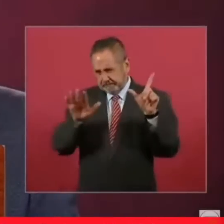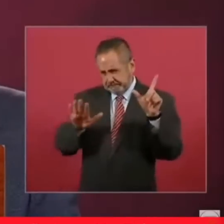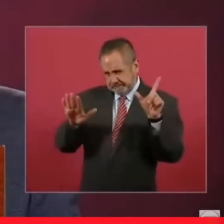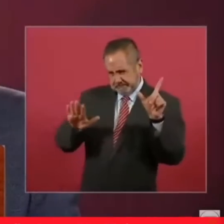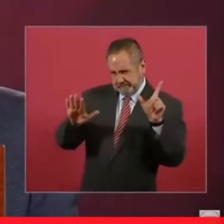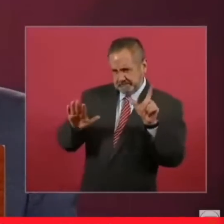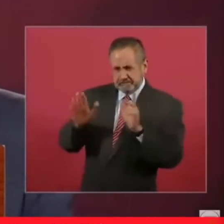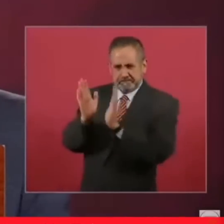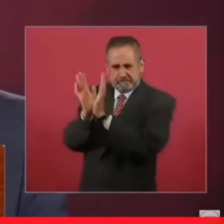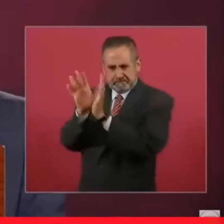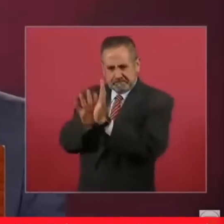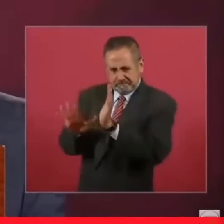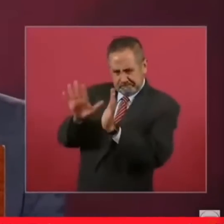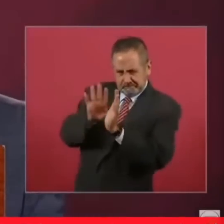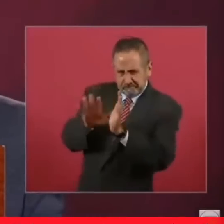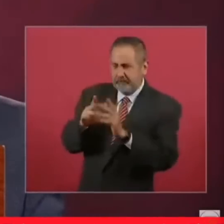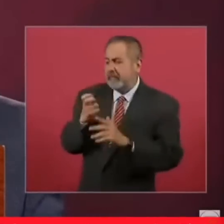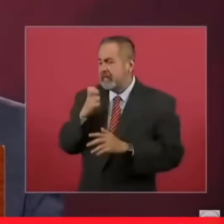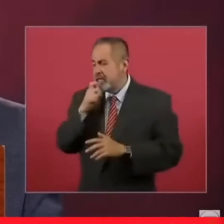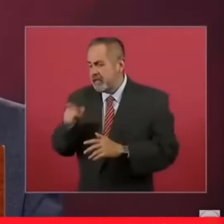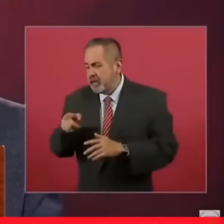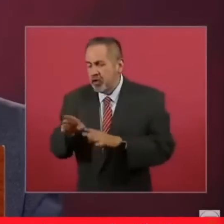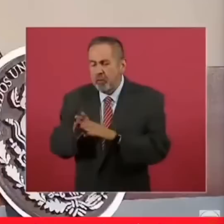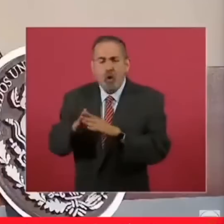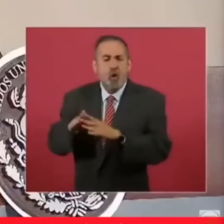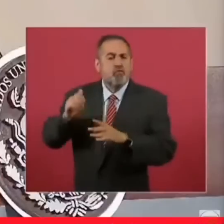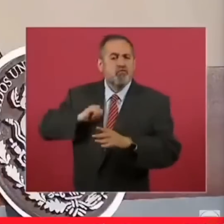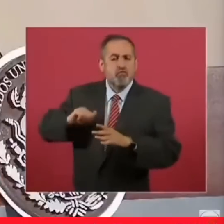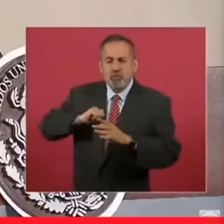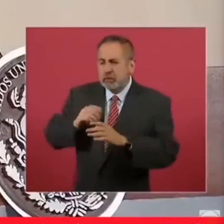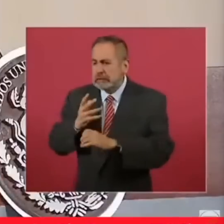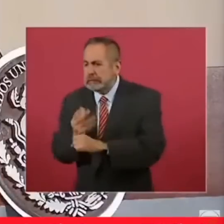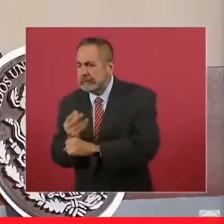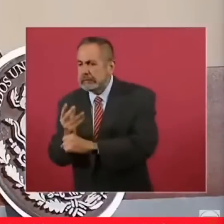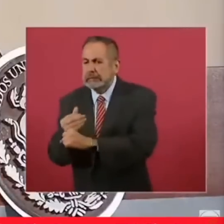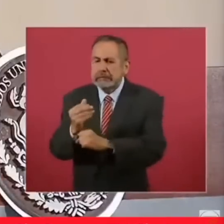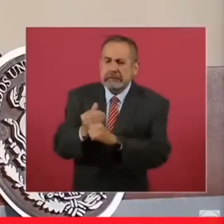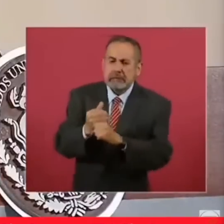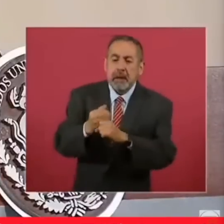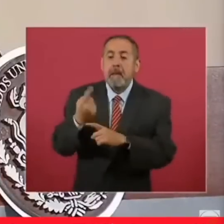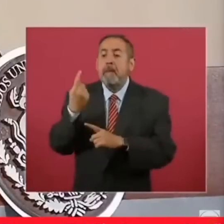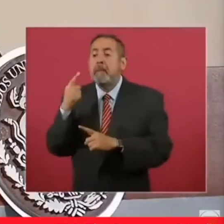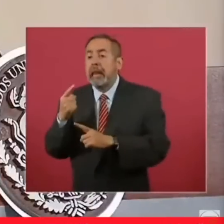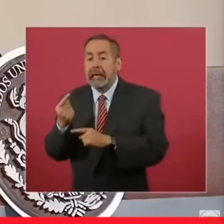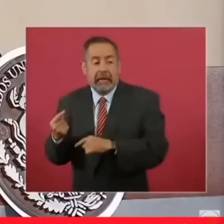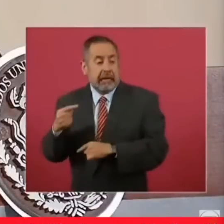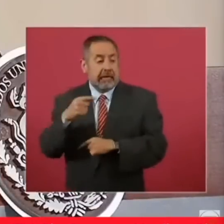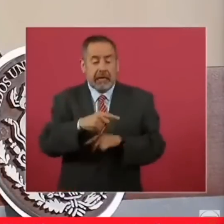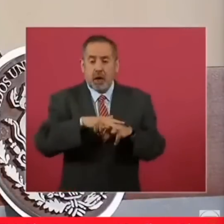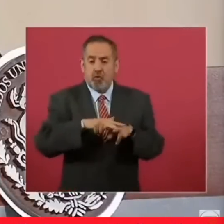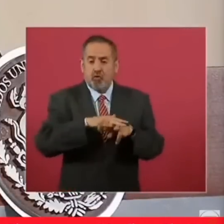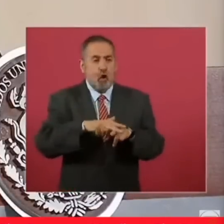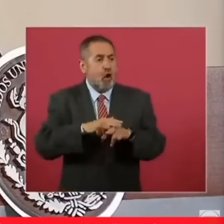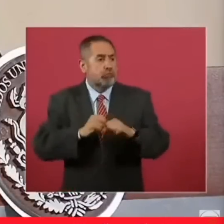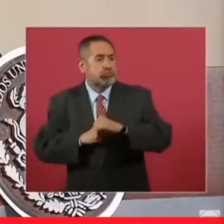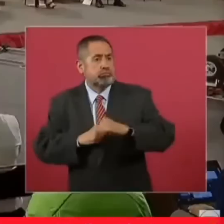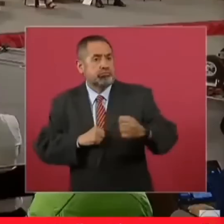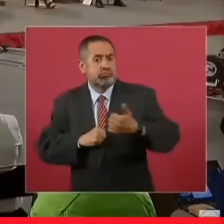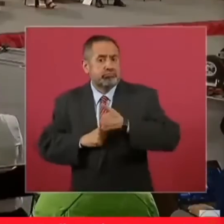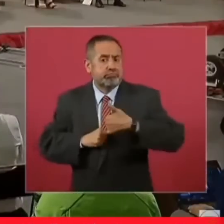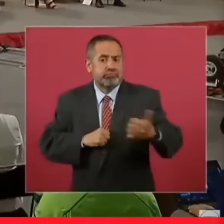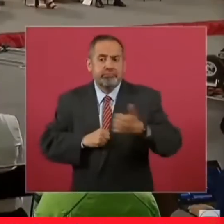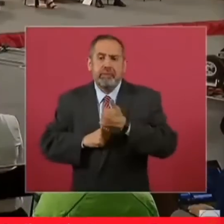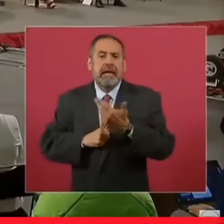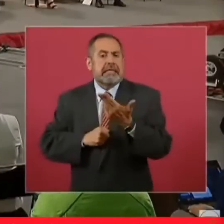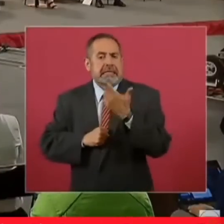de mejoramiento de zonas arqueológicas, para que este sistema de movilidad genere